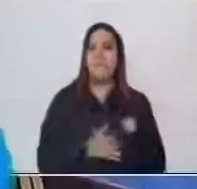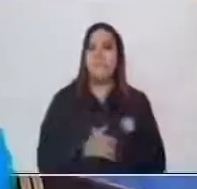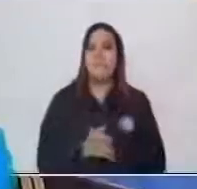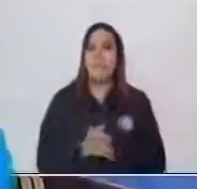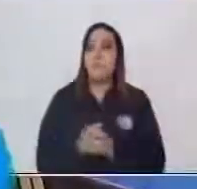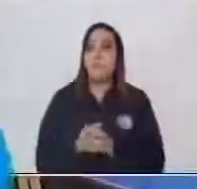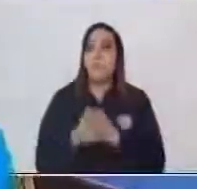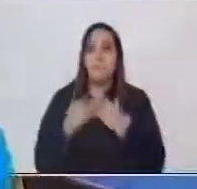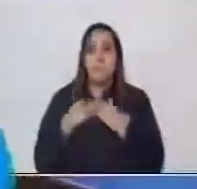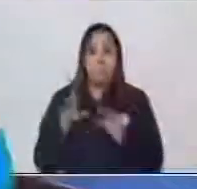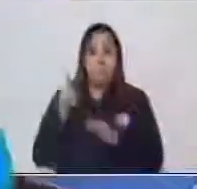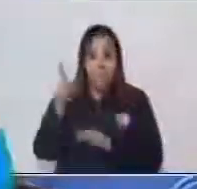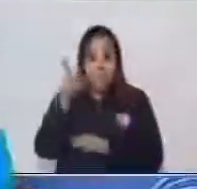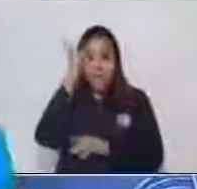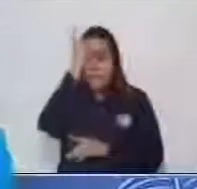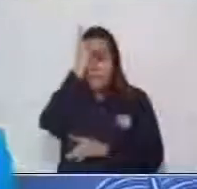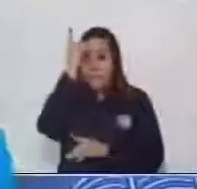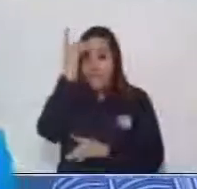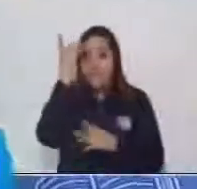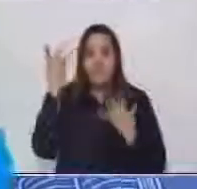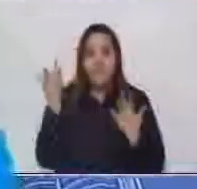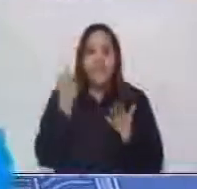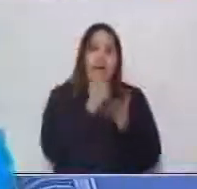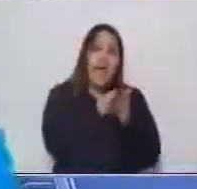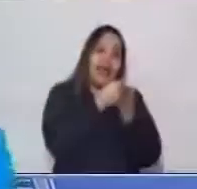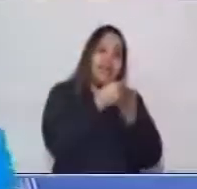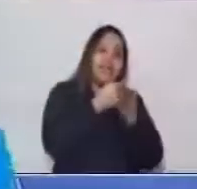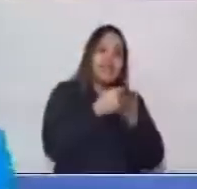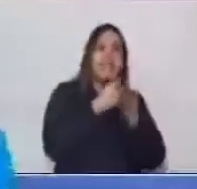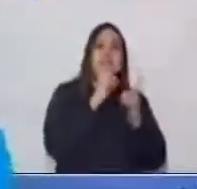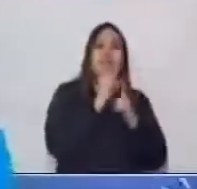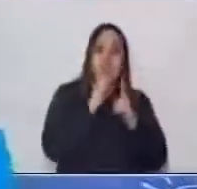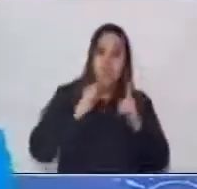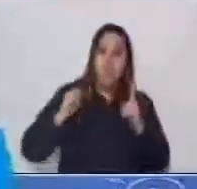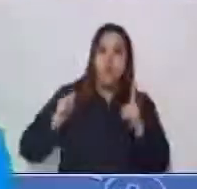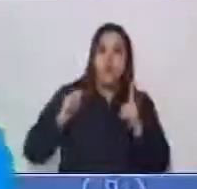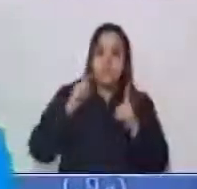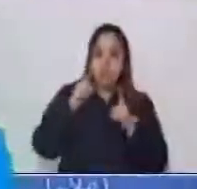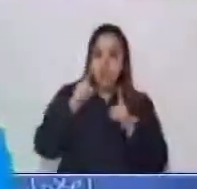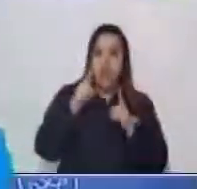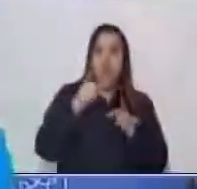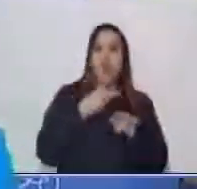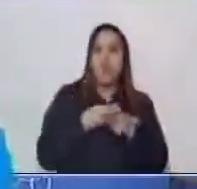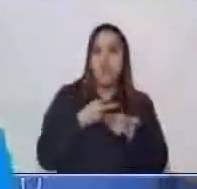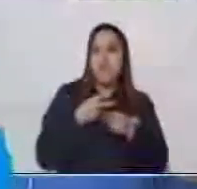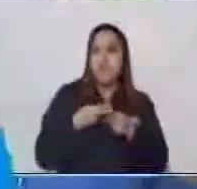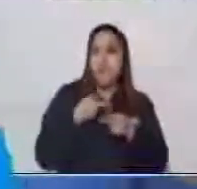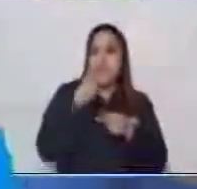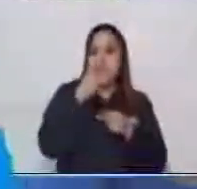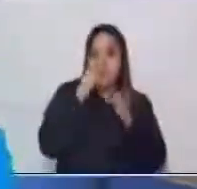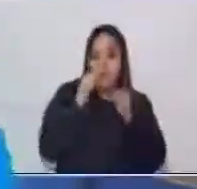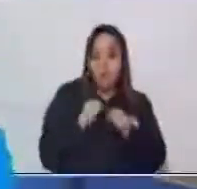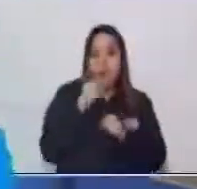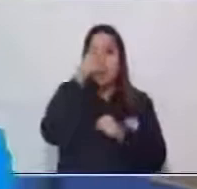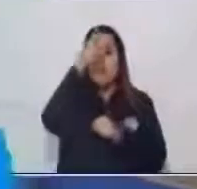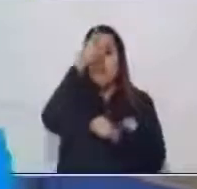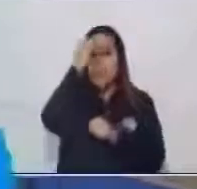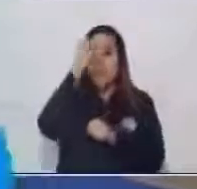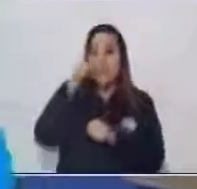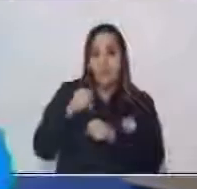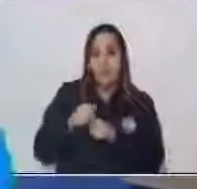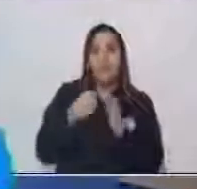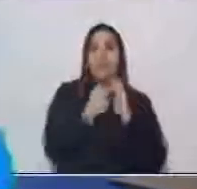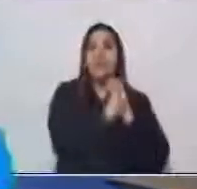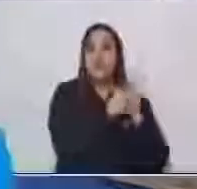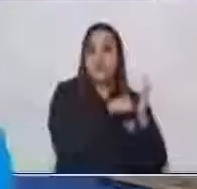por último te queda un reto, que es redactar algunas frases con lo que relaciones lo que aprendiste de los signos de